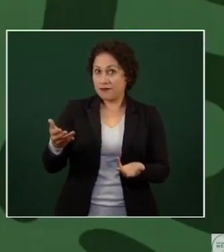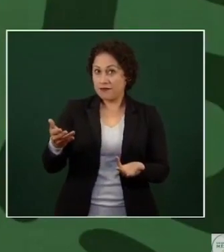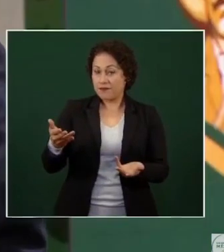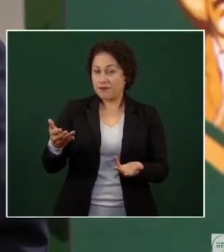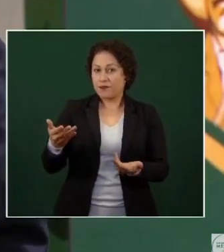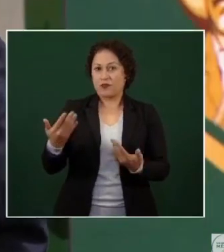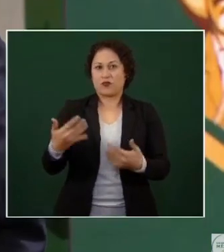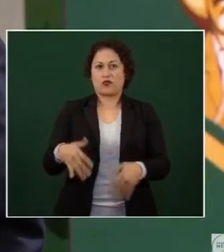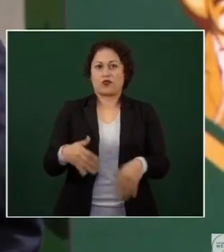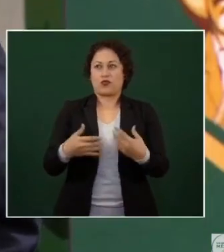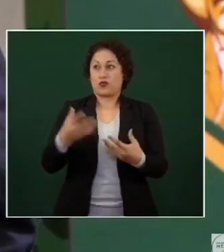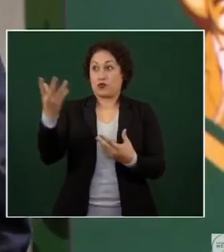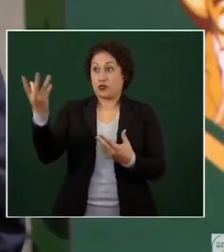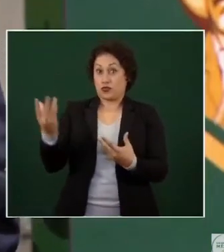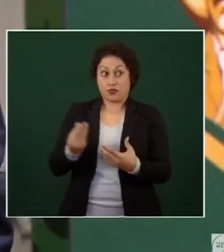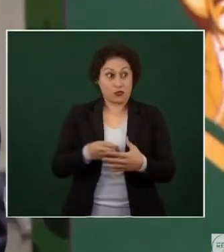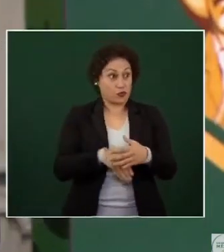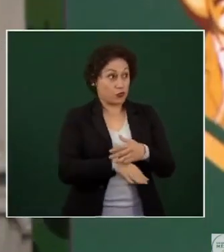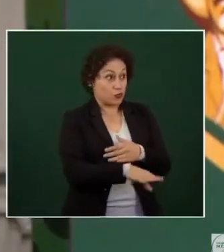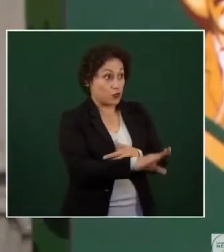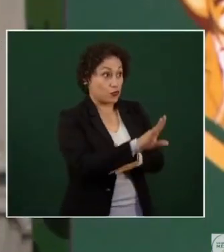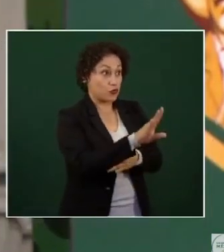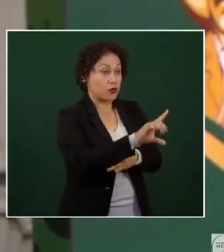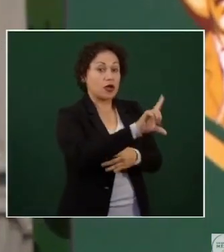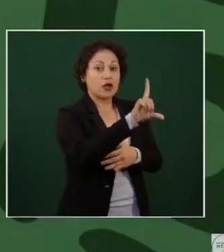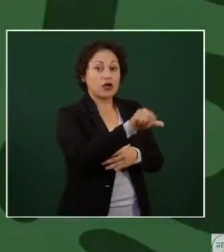Y salían,